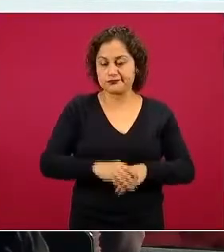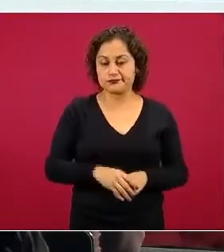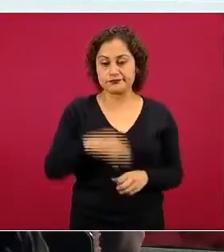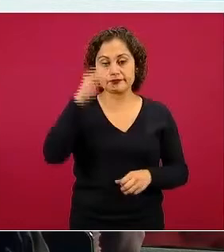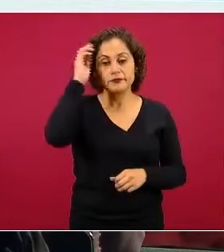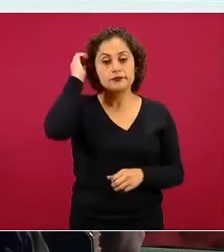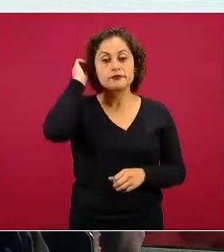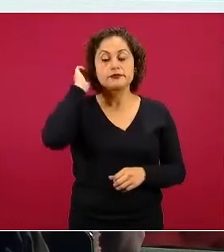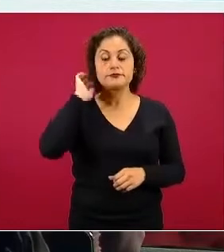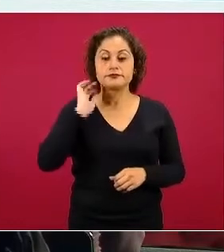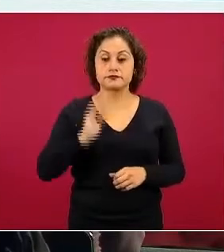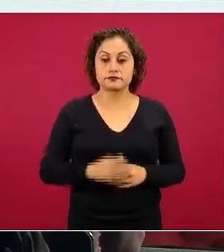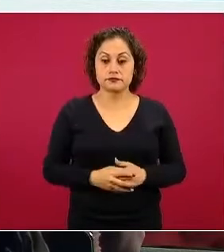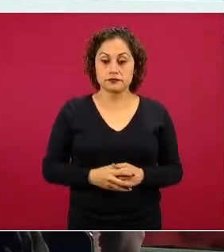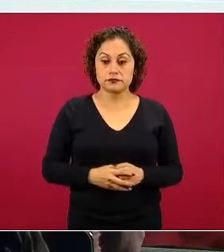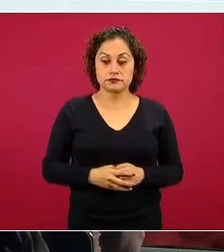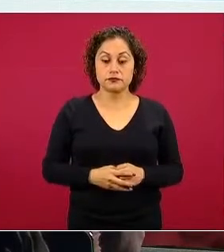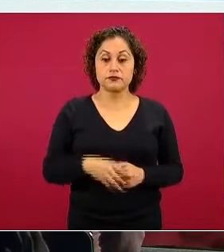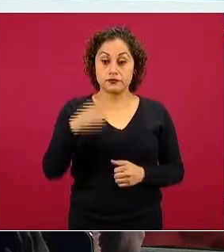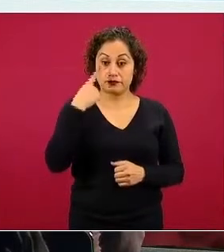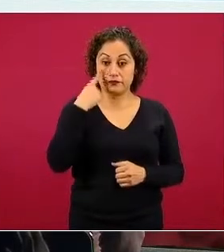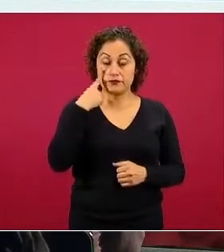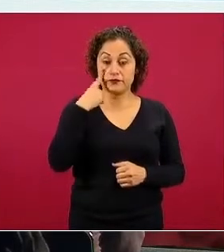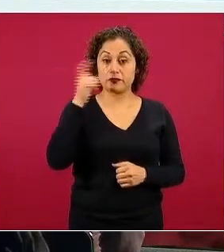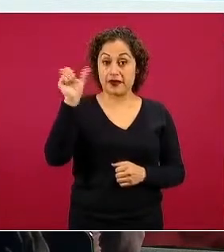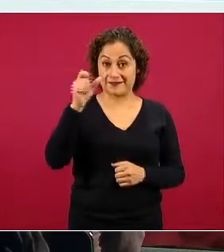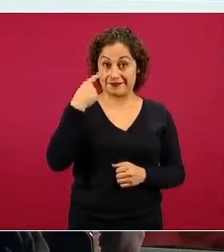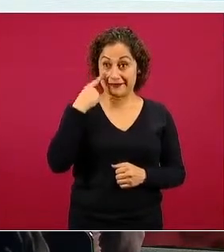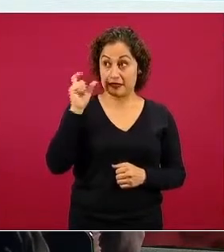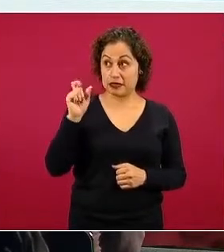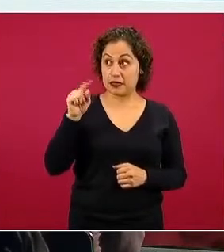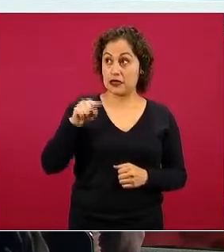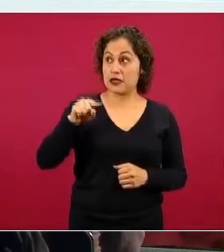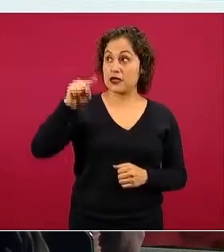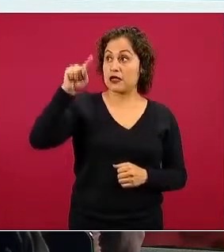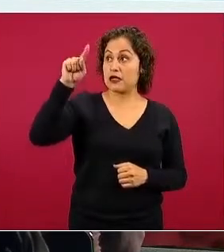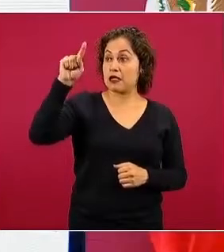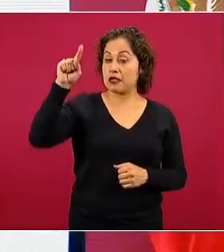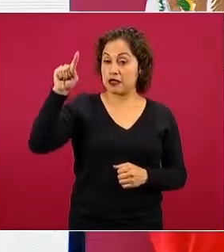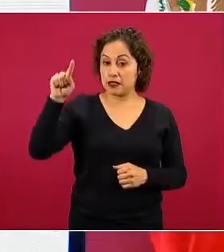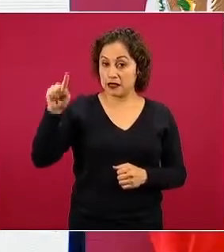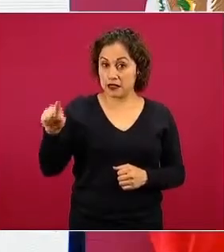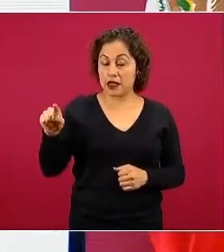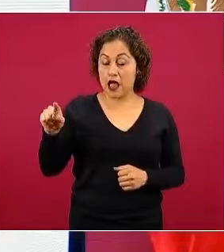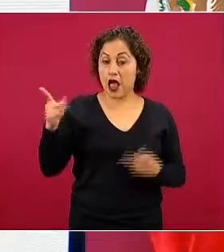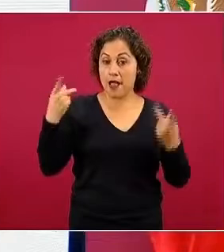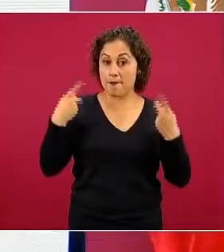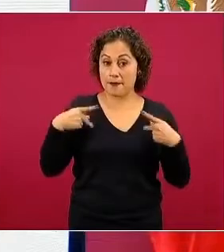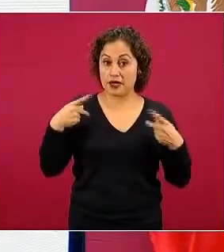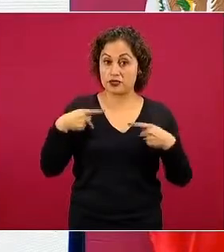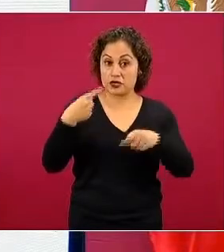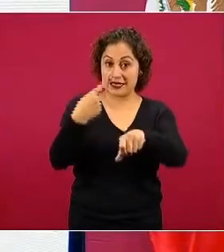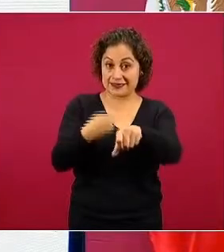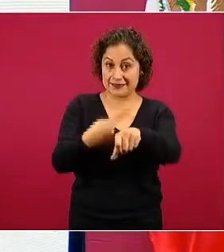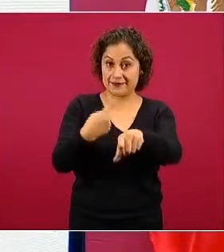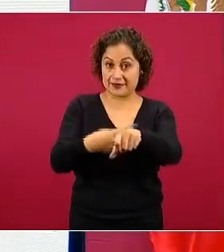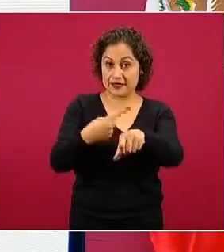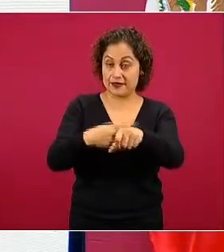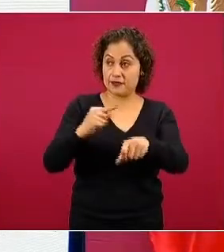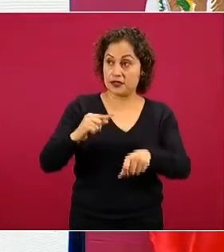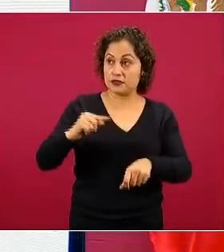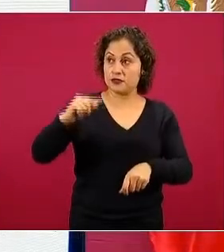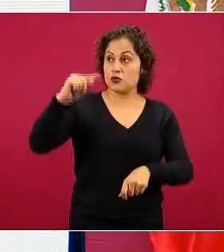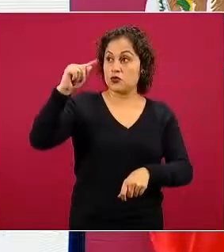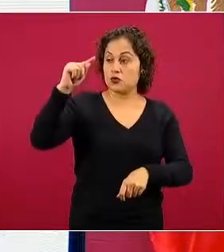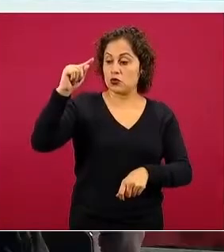Importante, cuando esta curva de casos de personas afectadas, en este caso